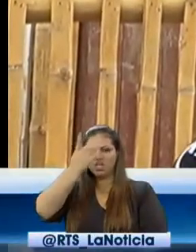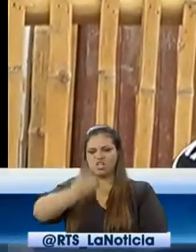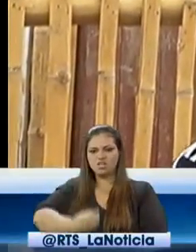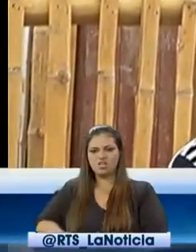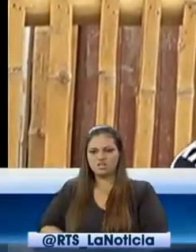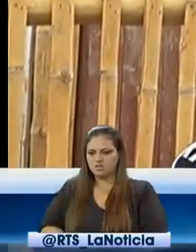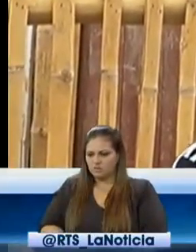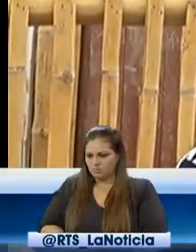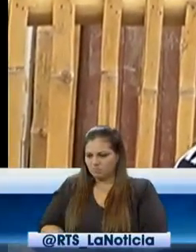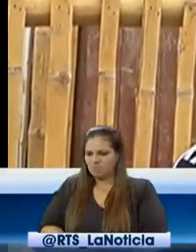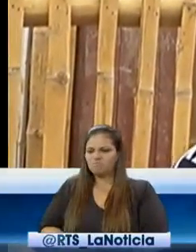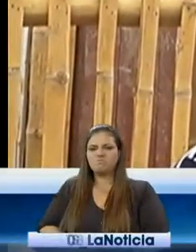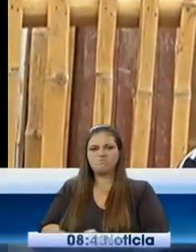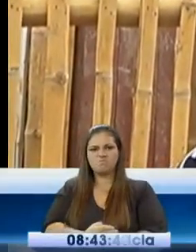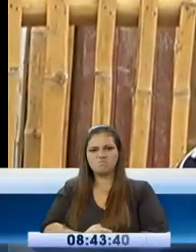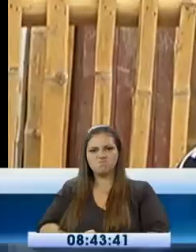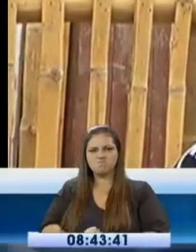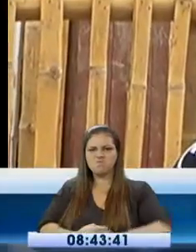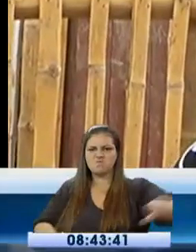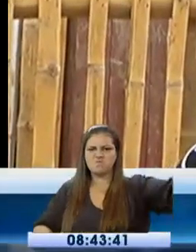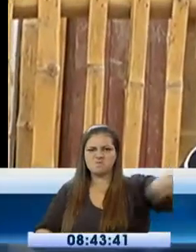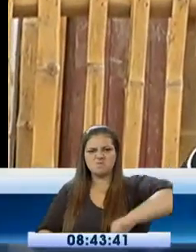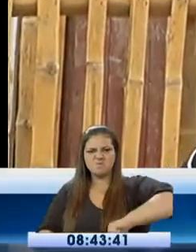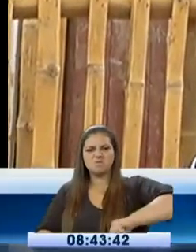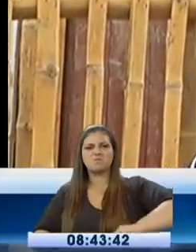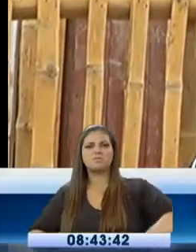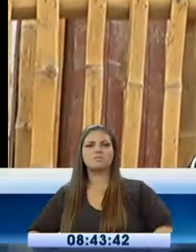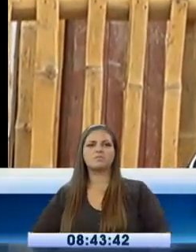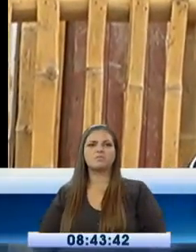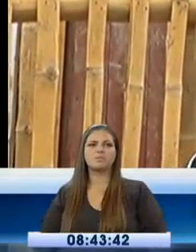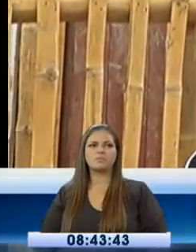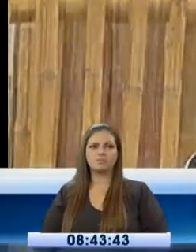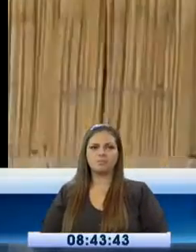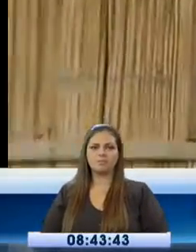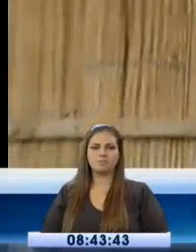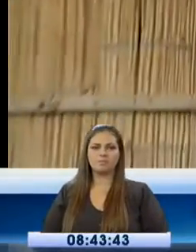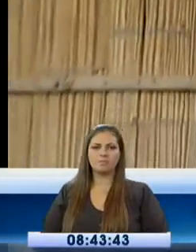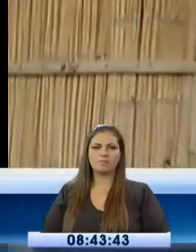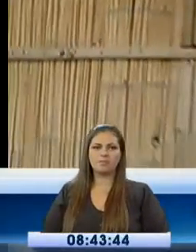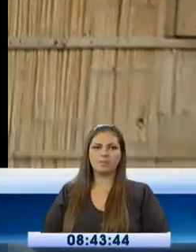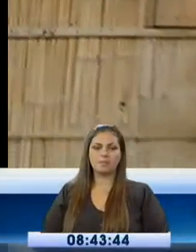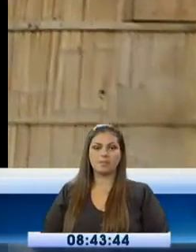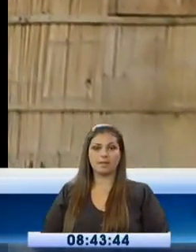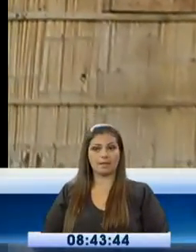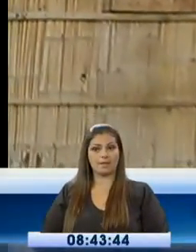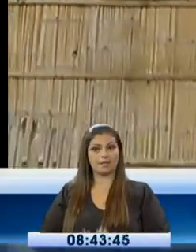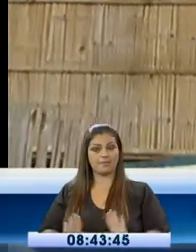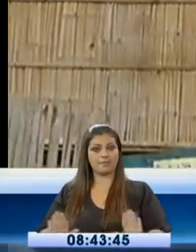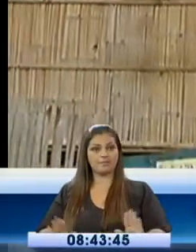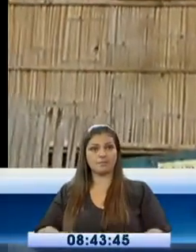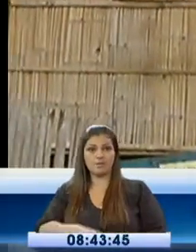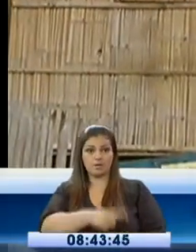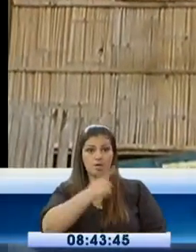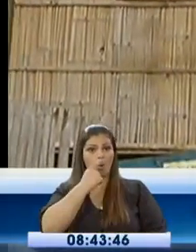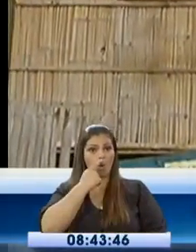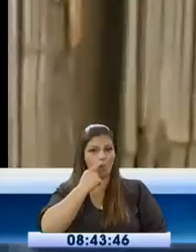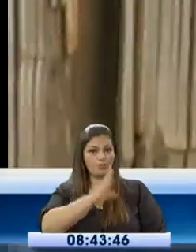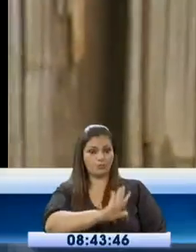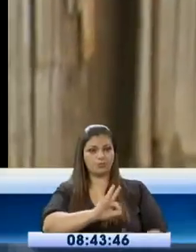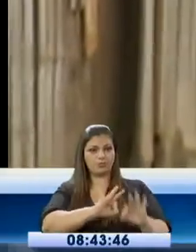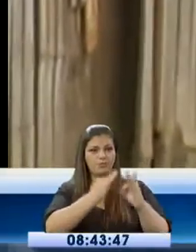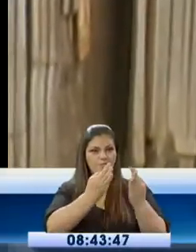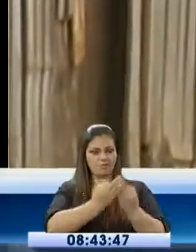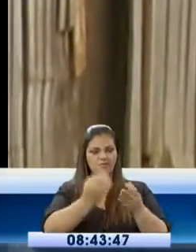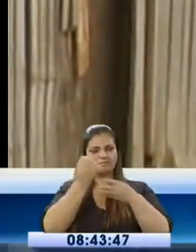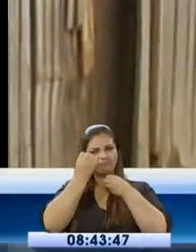él cogió esa decisión de él mismo autoeliminarse. Sin embargo, la familia del denunciado justifica lo